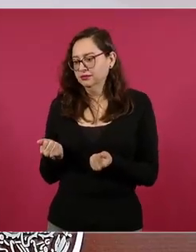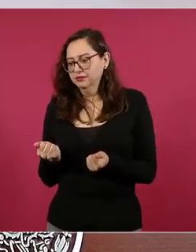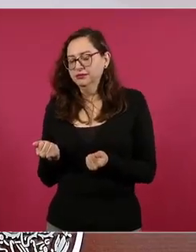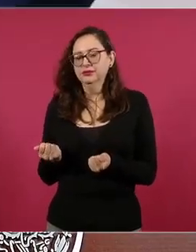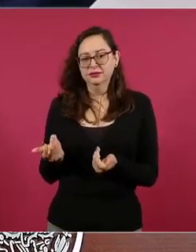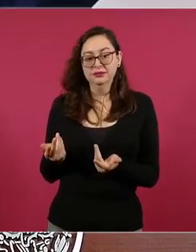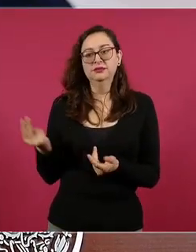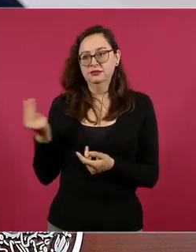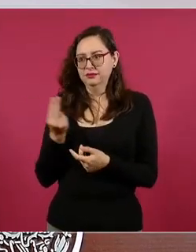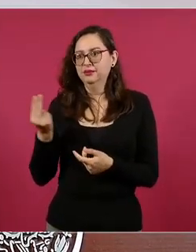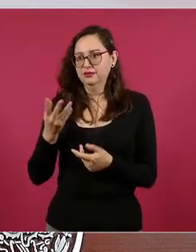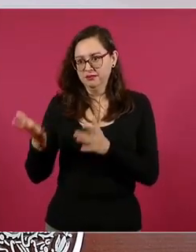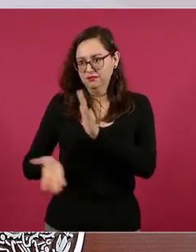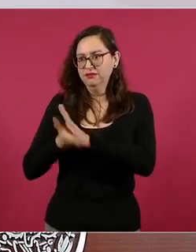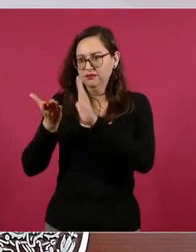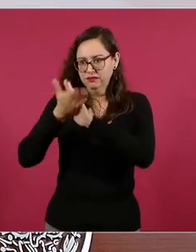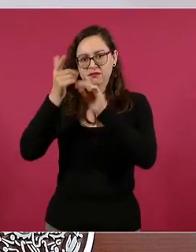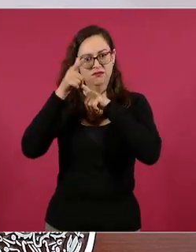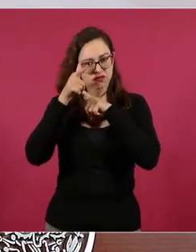tengan dónde